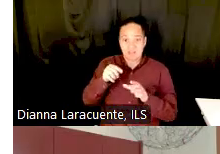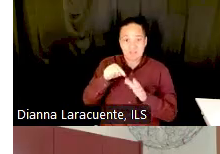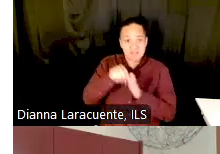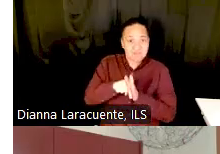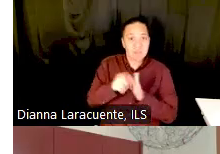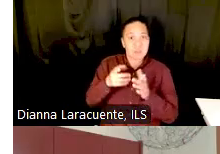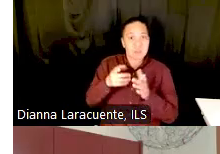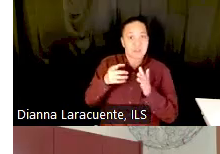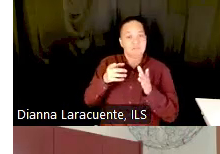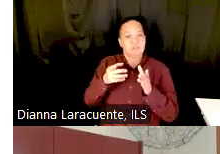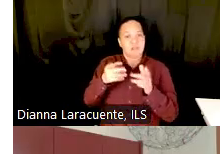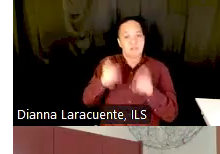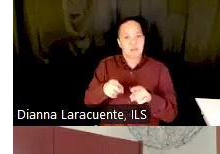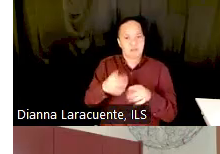resumen,